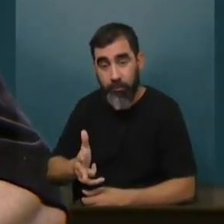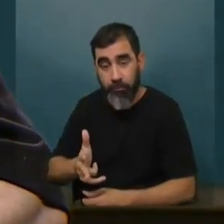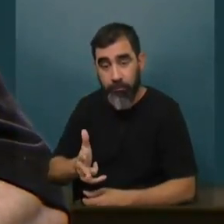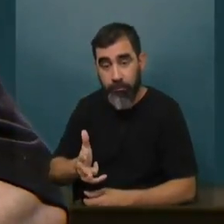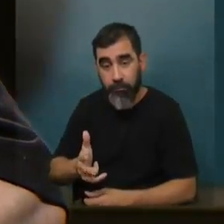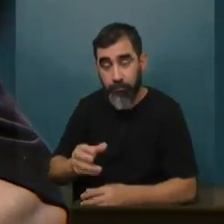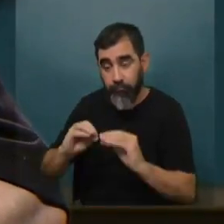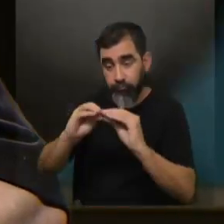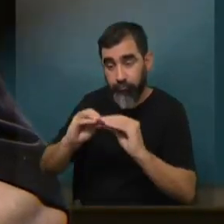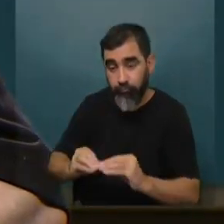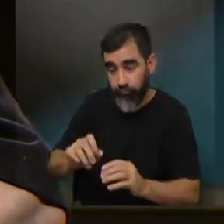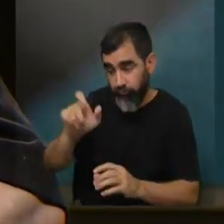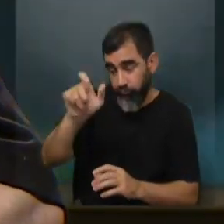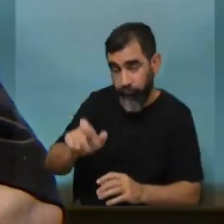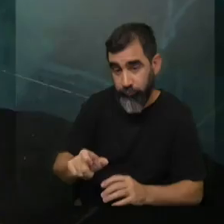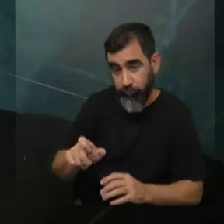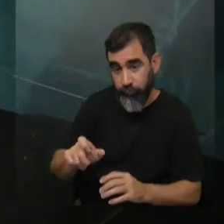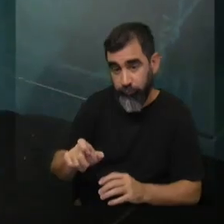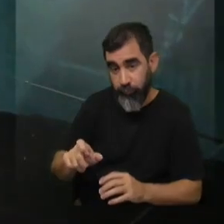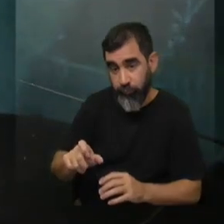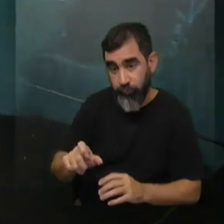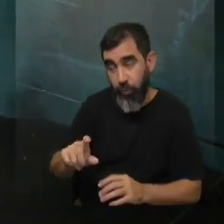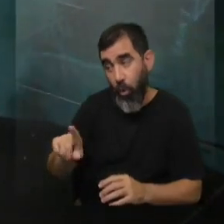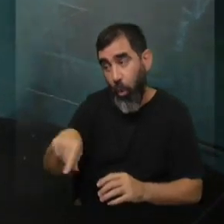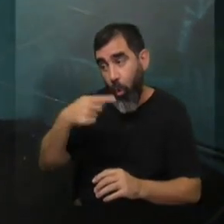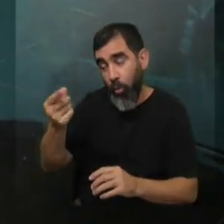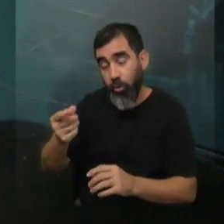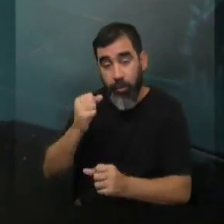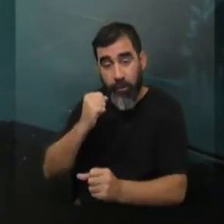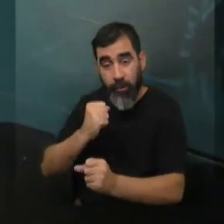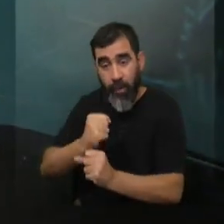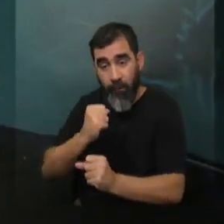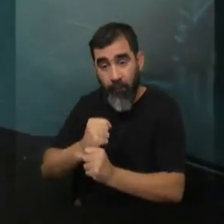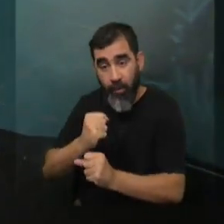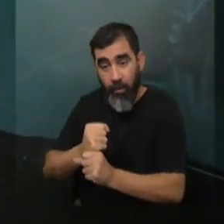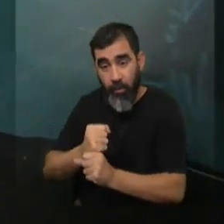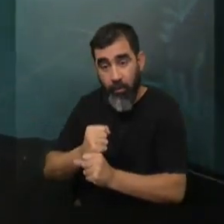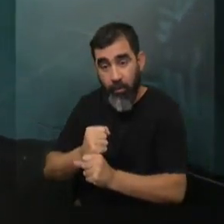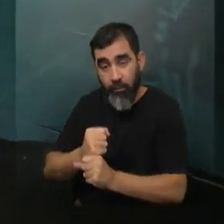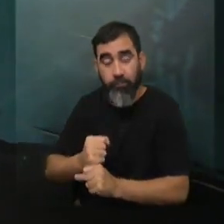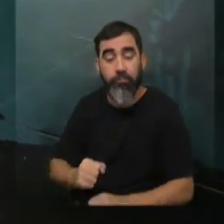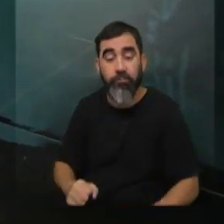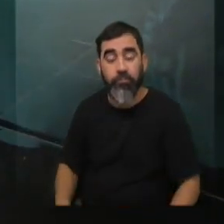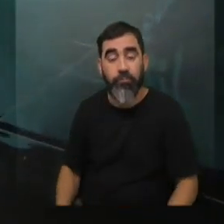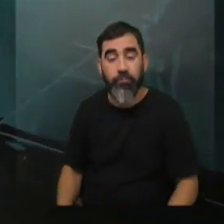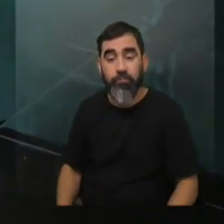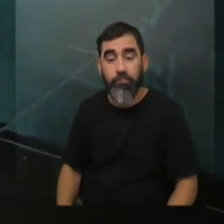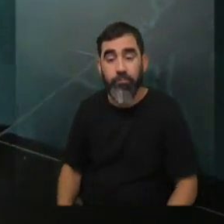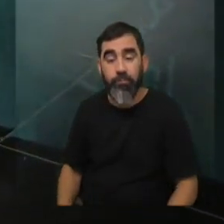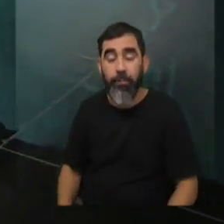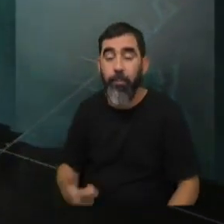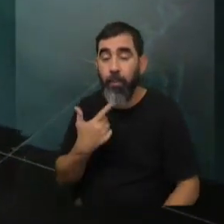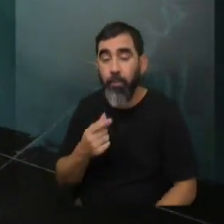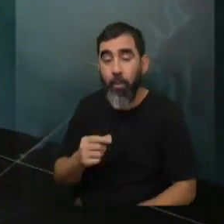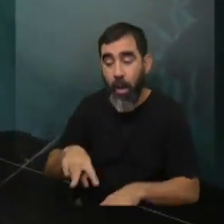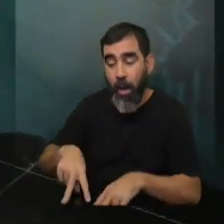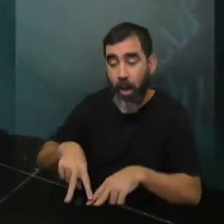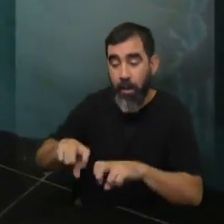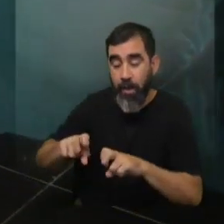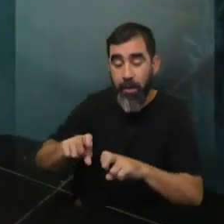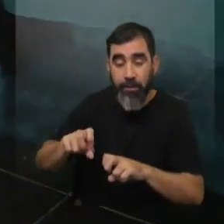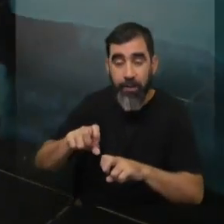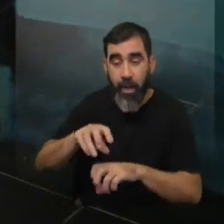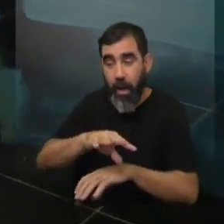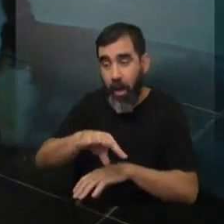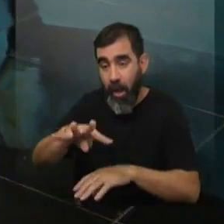matemático se exporta a otro tipo de tareas que no es la que haría un programador solamente, ¿no? que tienen más que ver con el análisis de datos, por ejemplo, o que